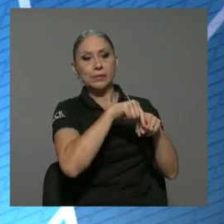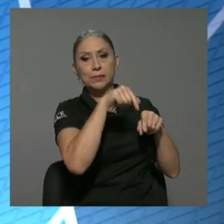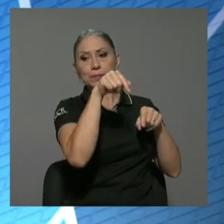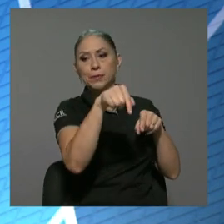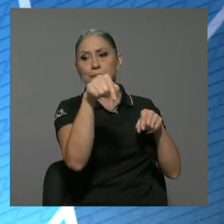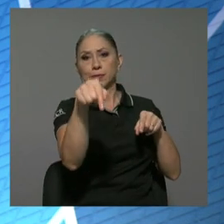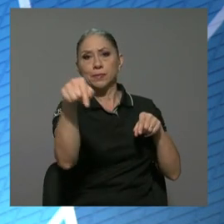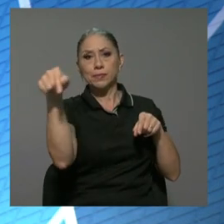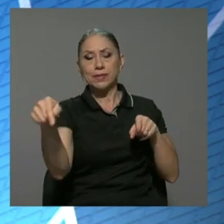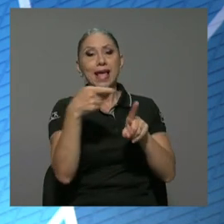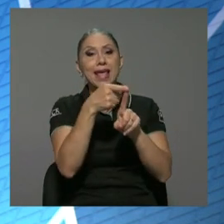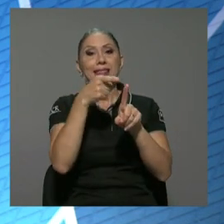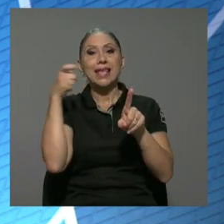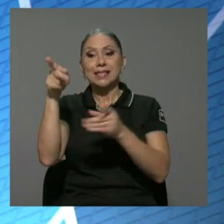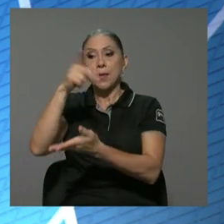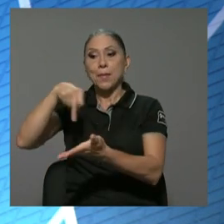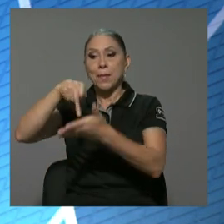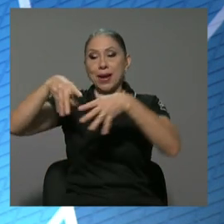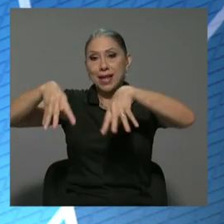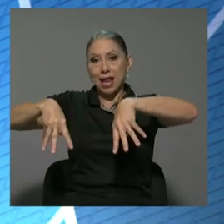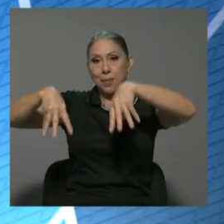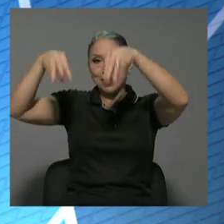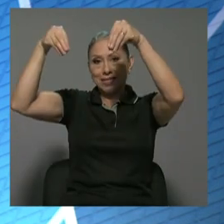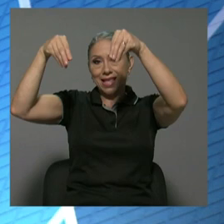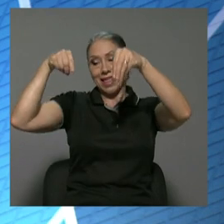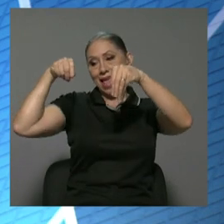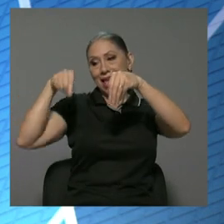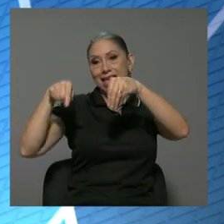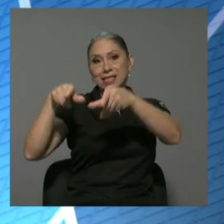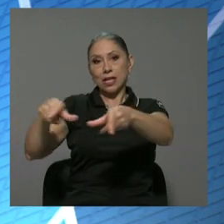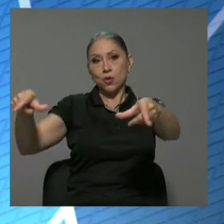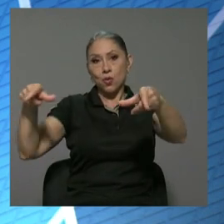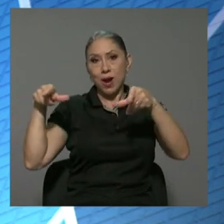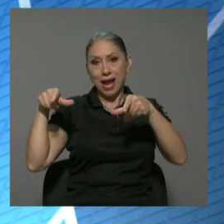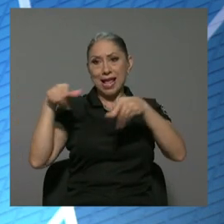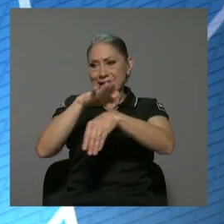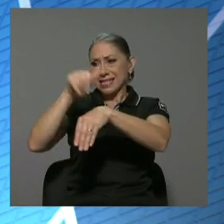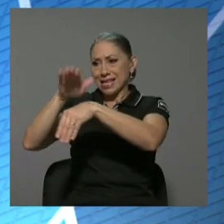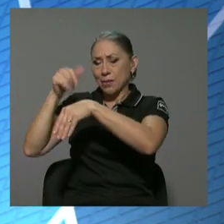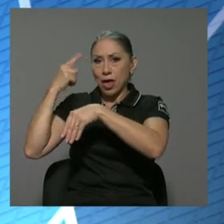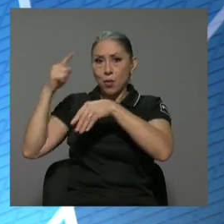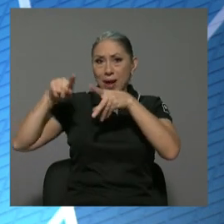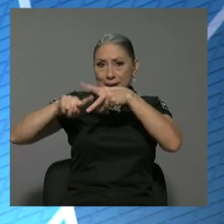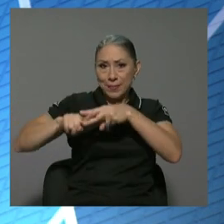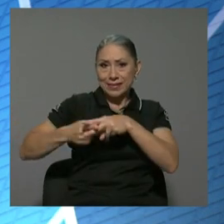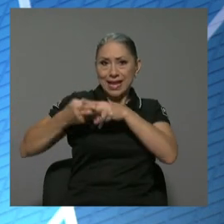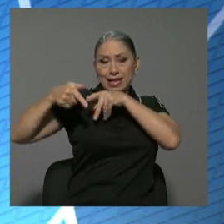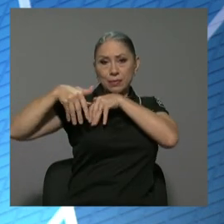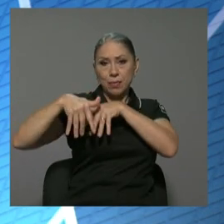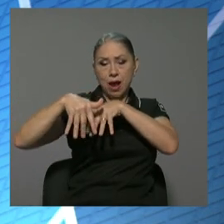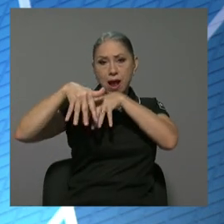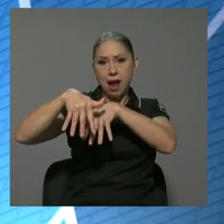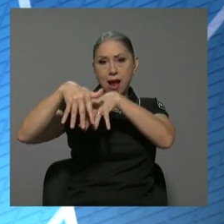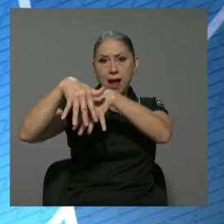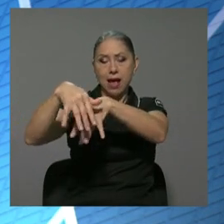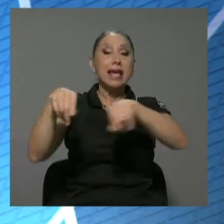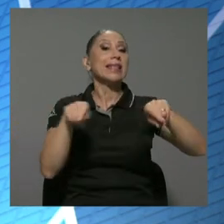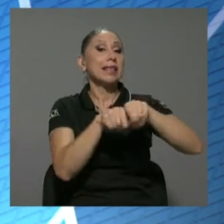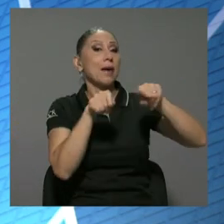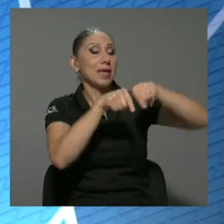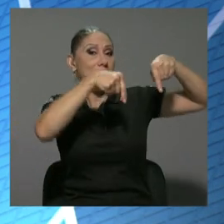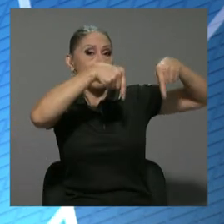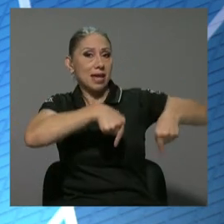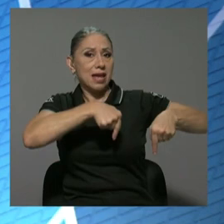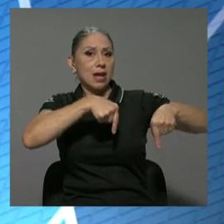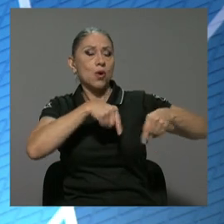desde el Parque de la Merced, que es el lugar en donde se ha convocado la salida de esta marcha, como aquí en la Universidad